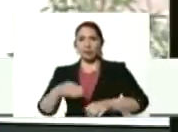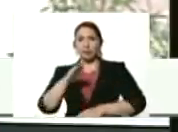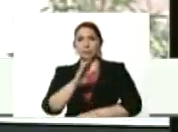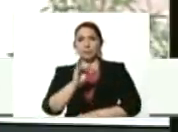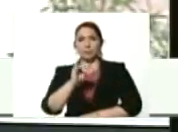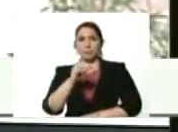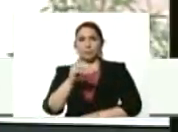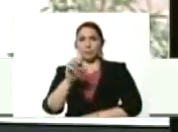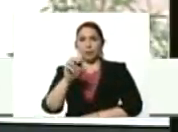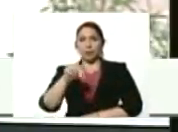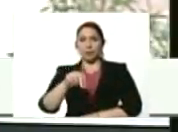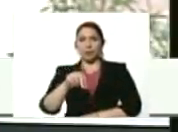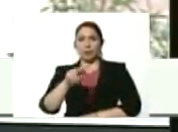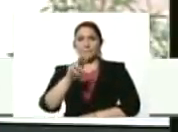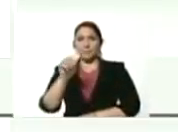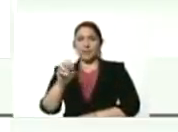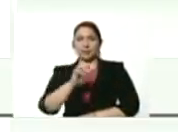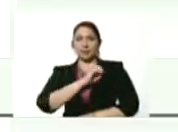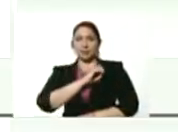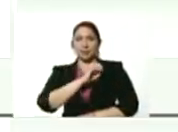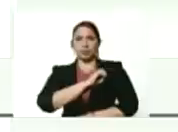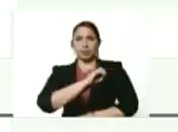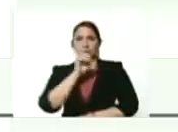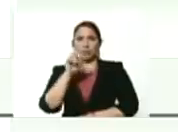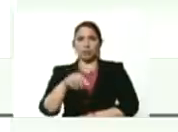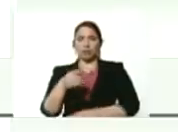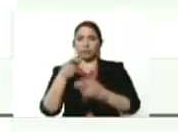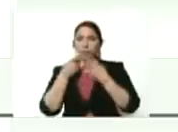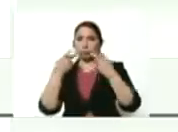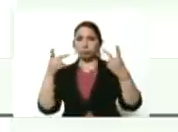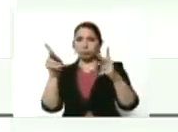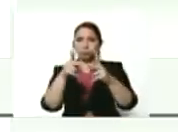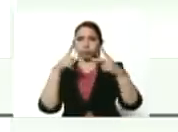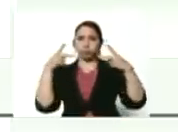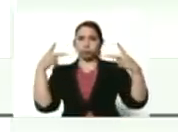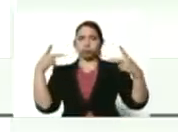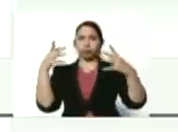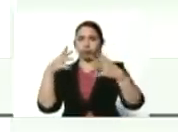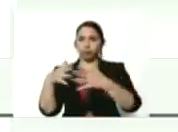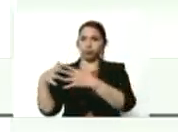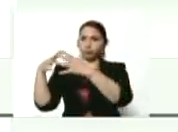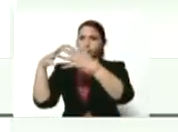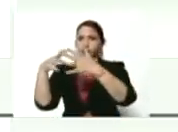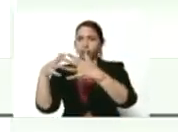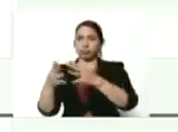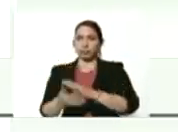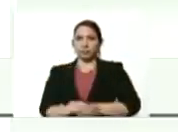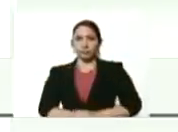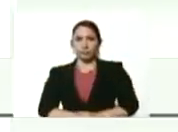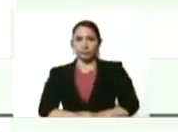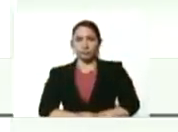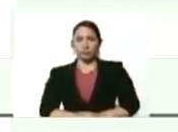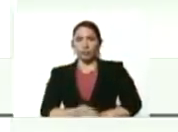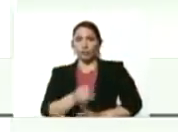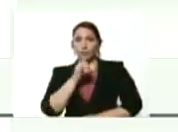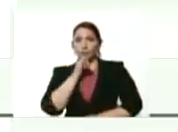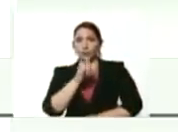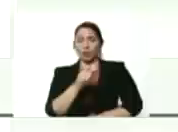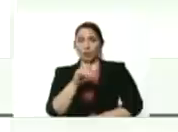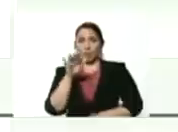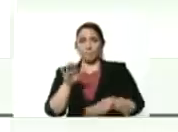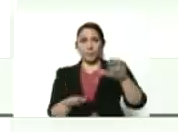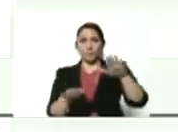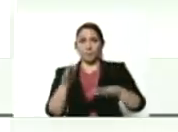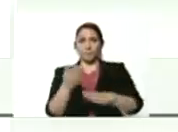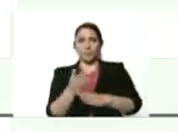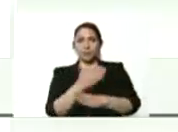el 20 de enero. El portal norteamericano The Epoch Times informó a mediados del